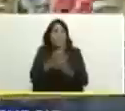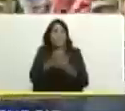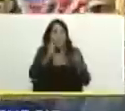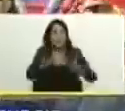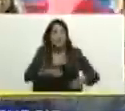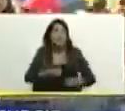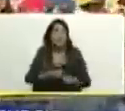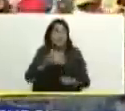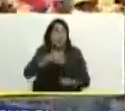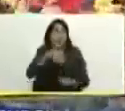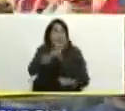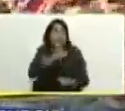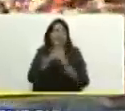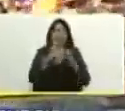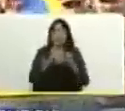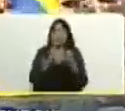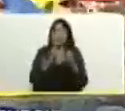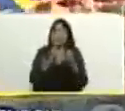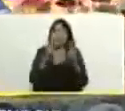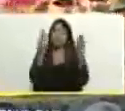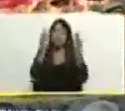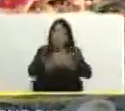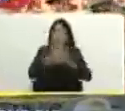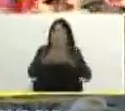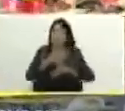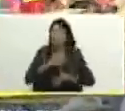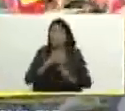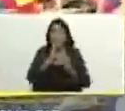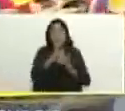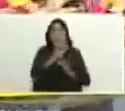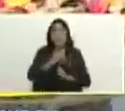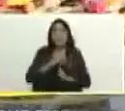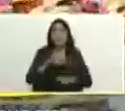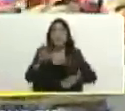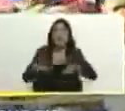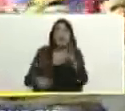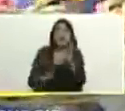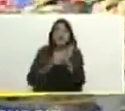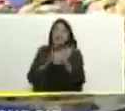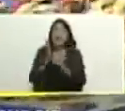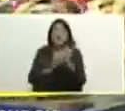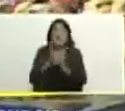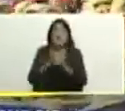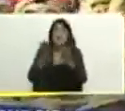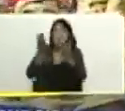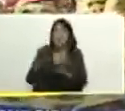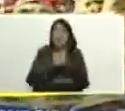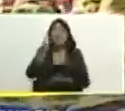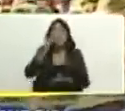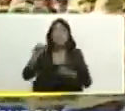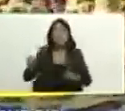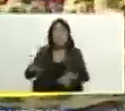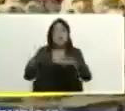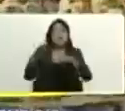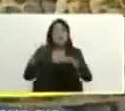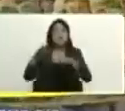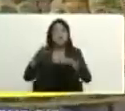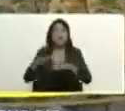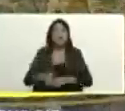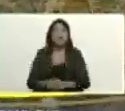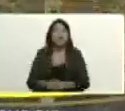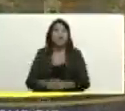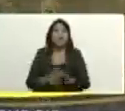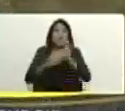no tengo duda que ese 13 de abril fue un día milagroso, marcado por la